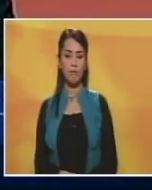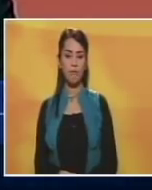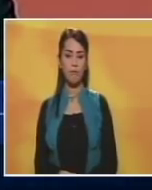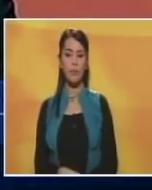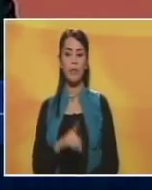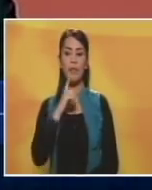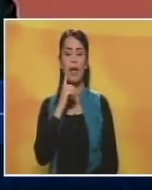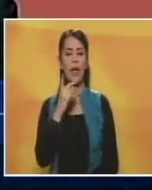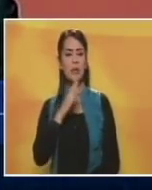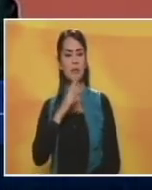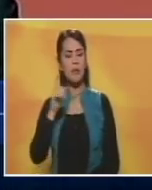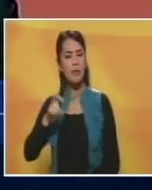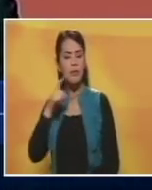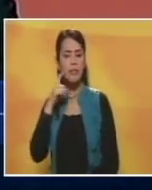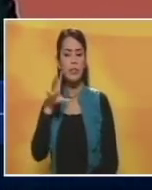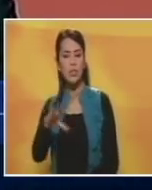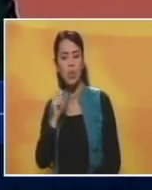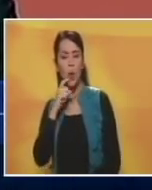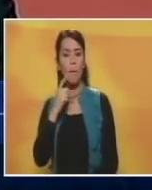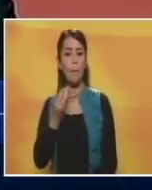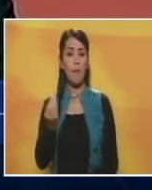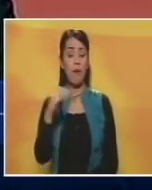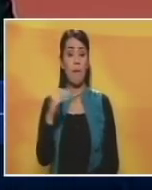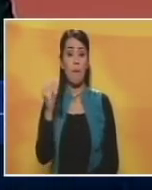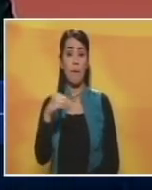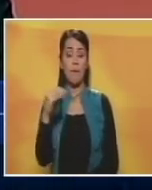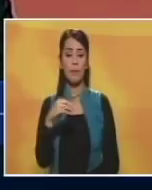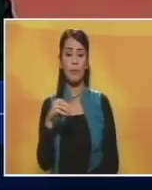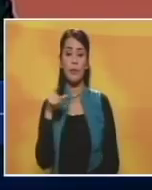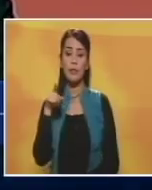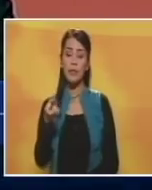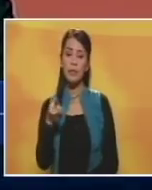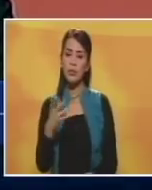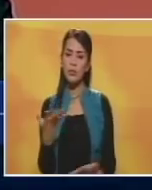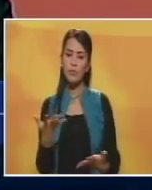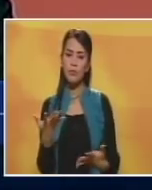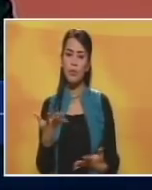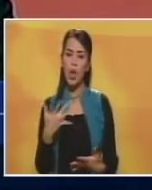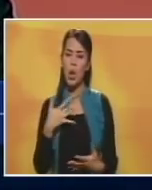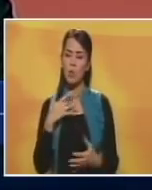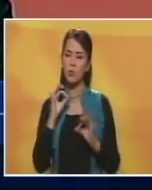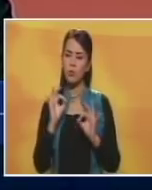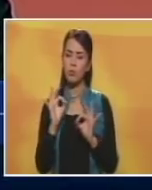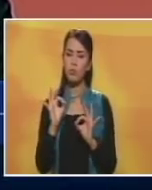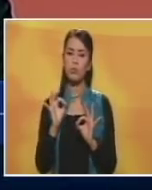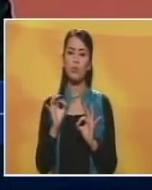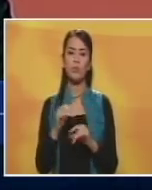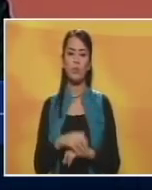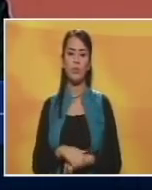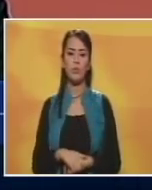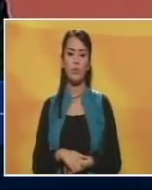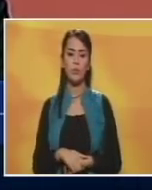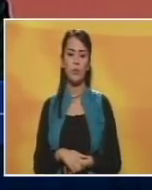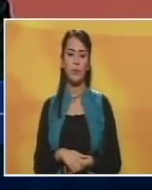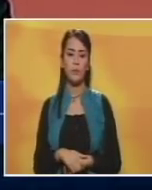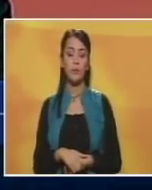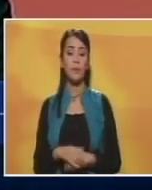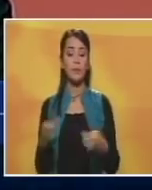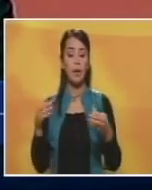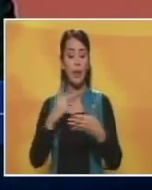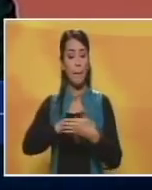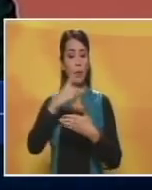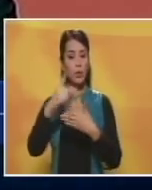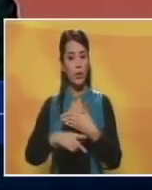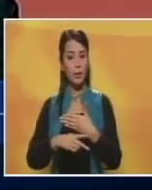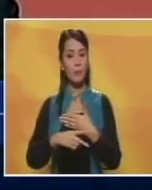de producción se ha incrementado, y era uno de los signos favorables o de los signos deseados en el marco del programa,